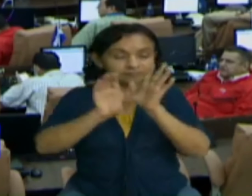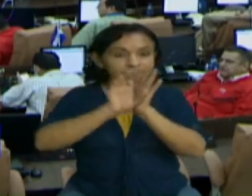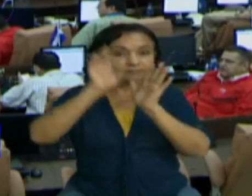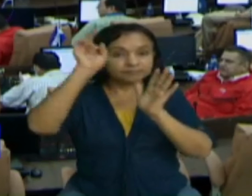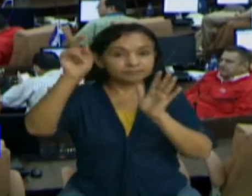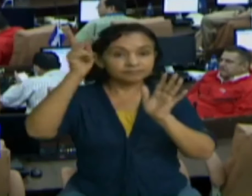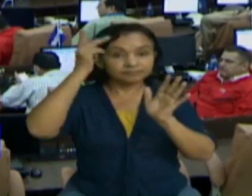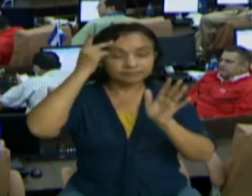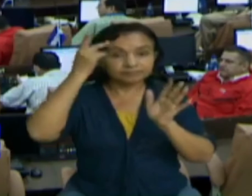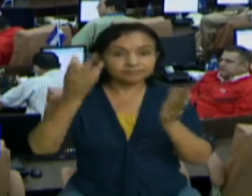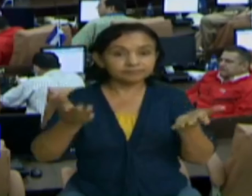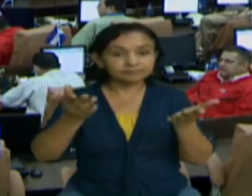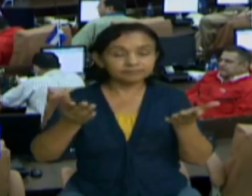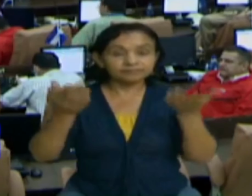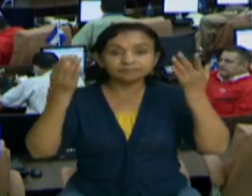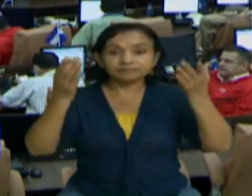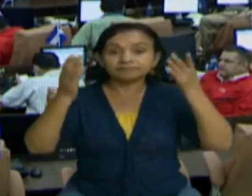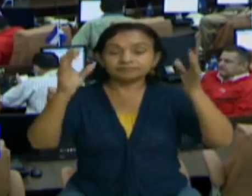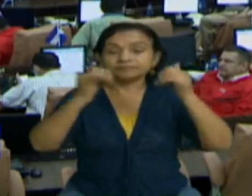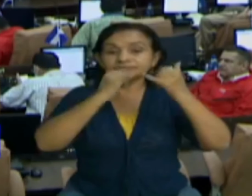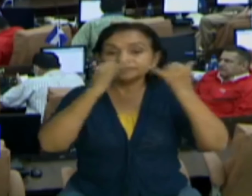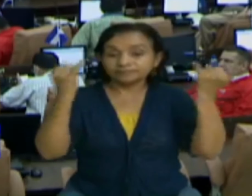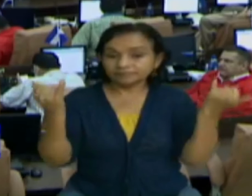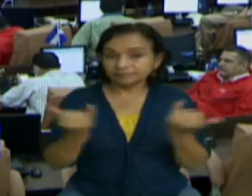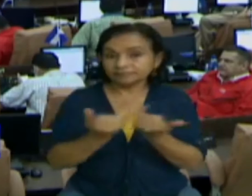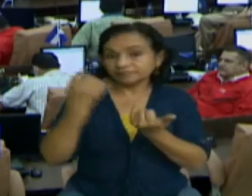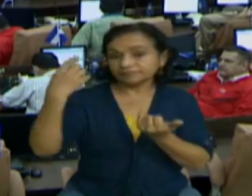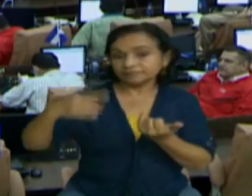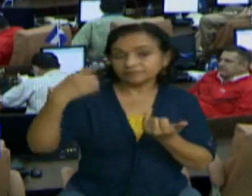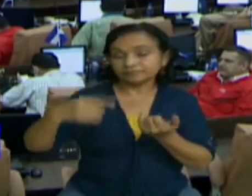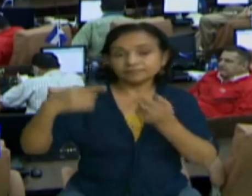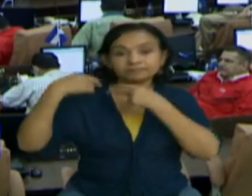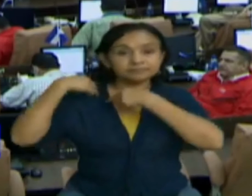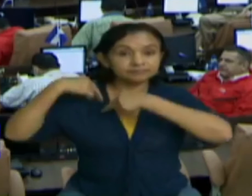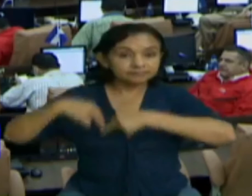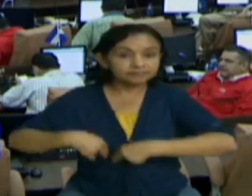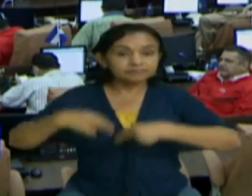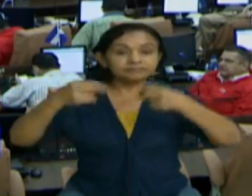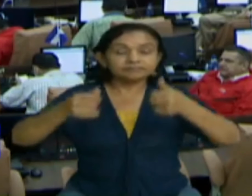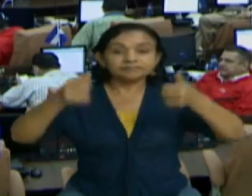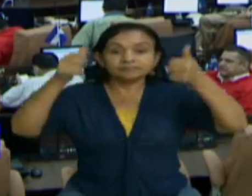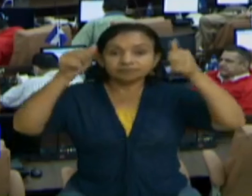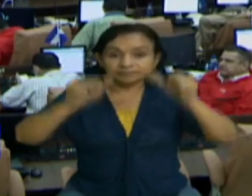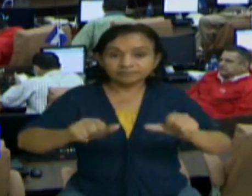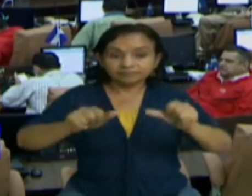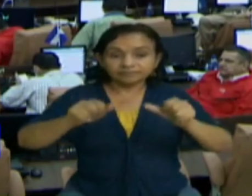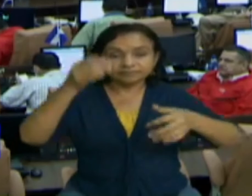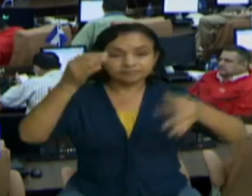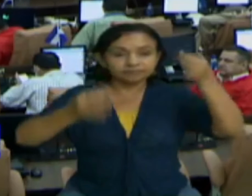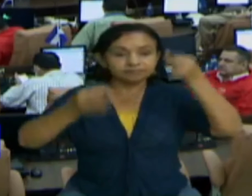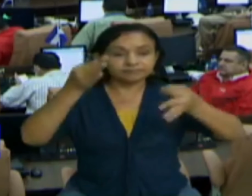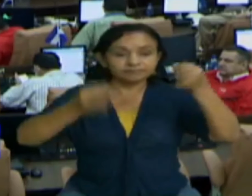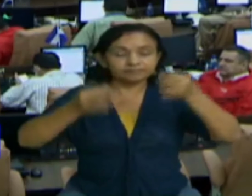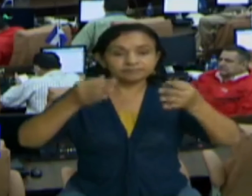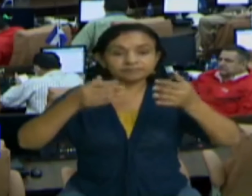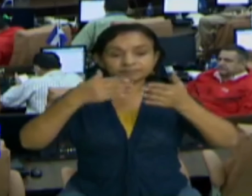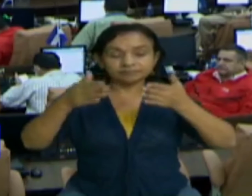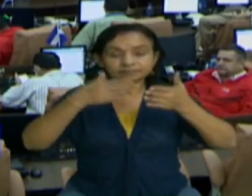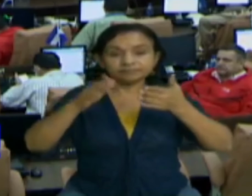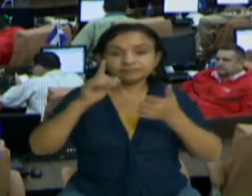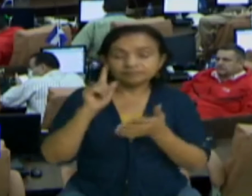política y con los instrumentos internacionales de derechos humanos que establecen que la justicia debe ser accesible